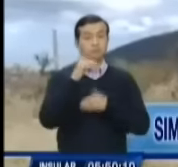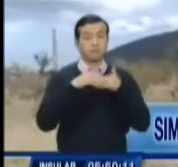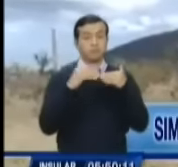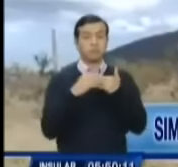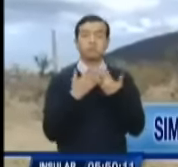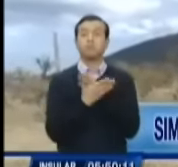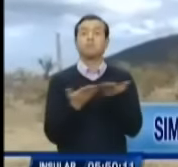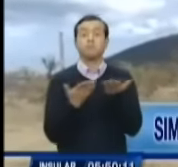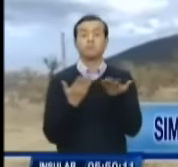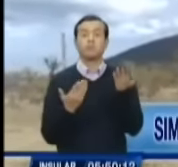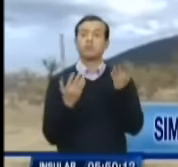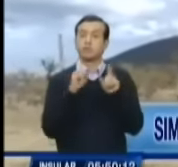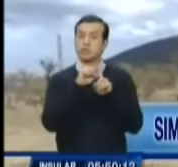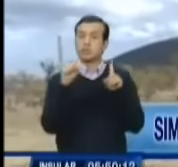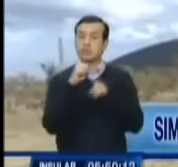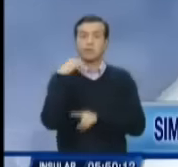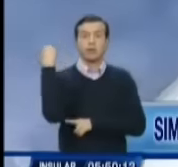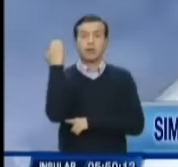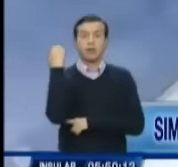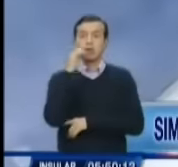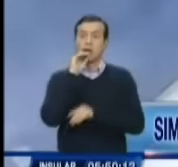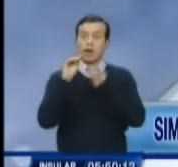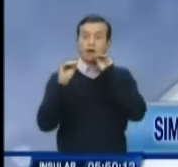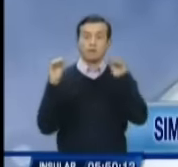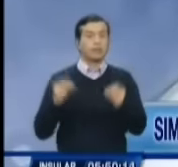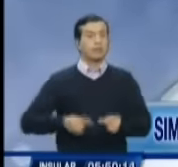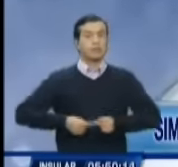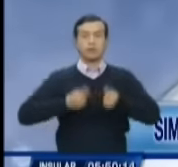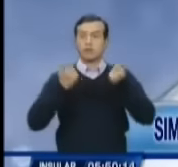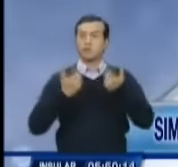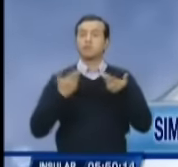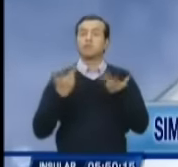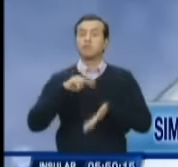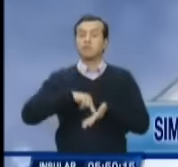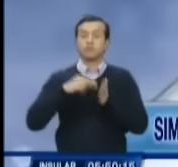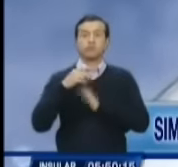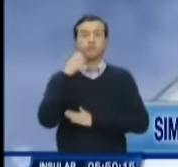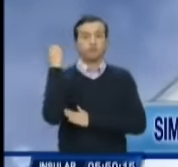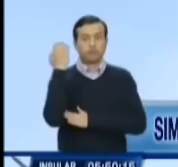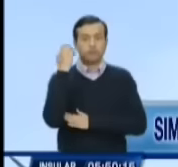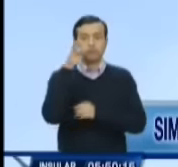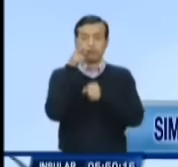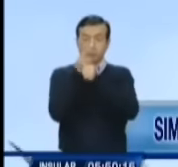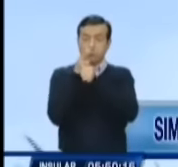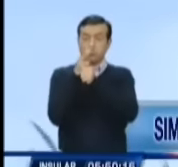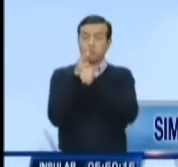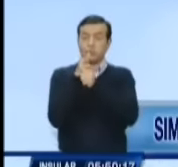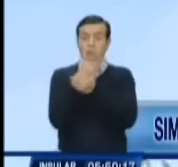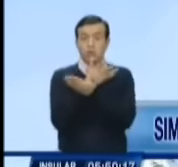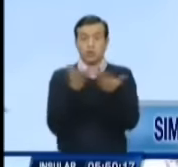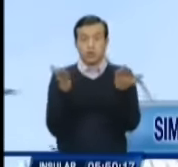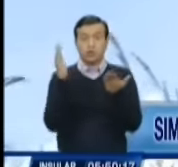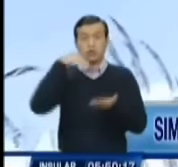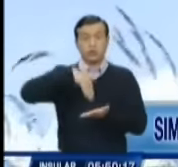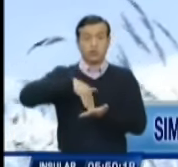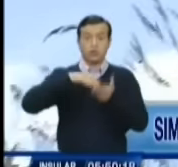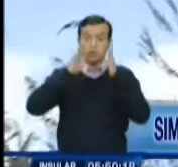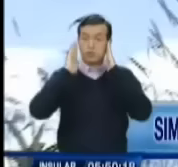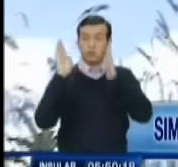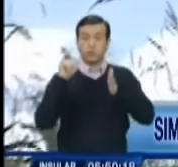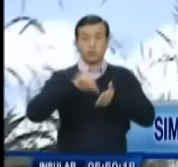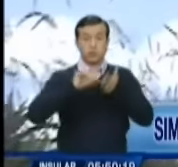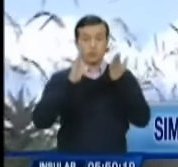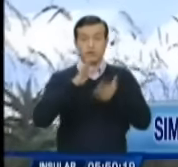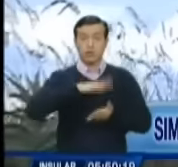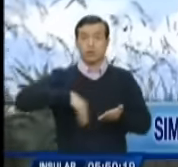la implementación de un sistema de alerta temprana, consistente en la instalación de alarmas y cámaras que permitirán desde el Centro de Atención Ciudadana